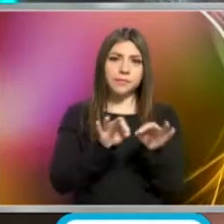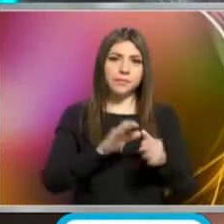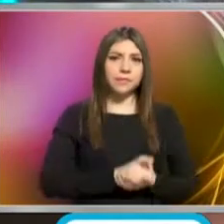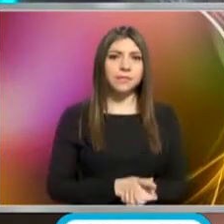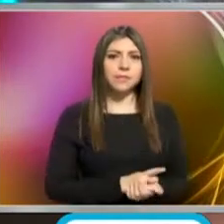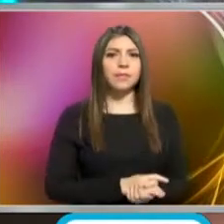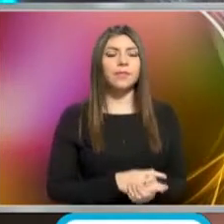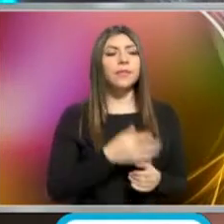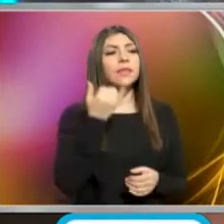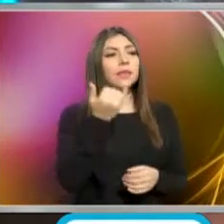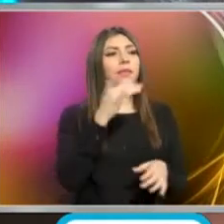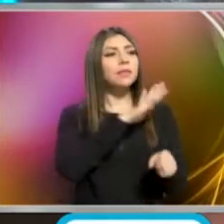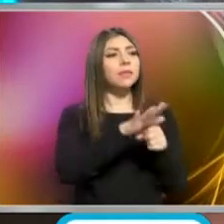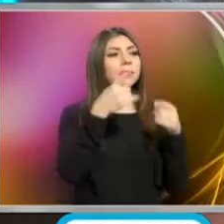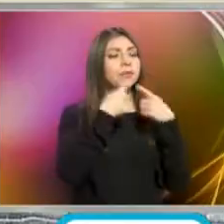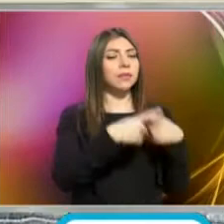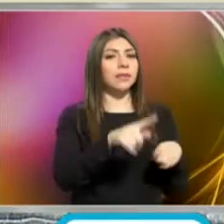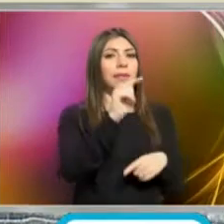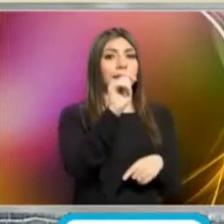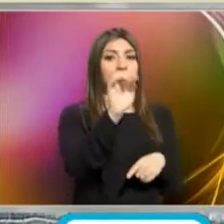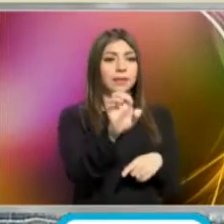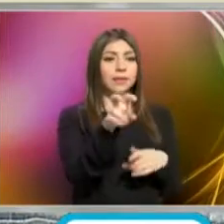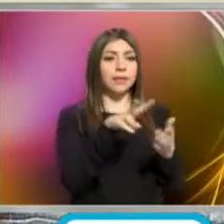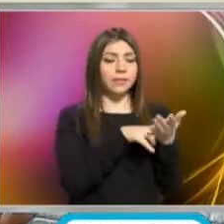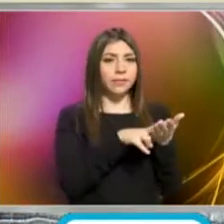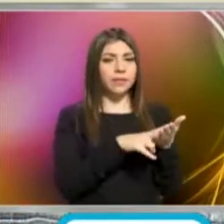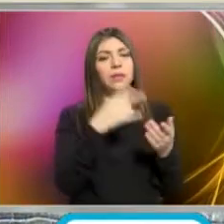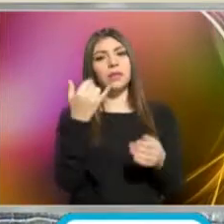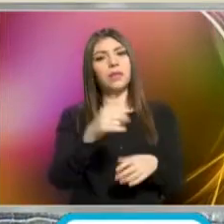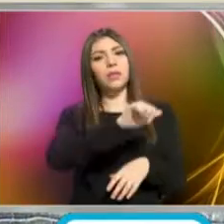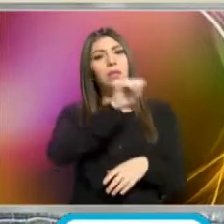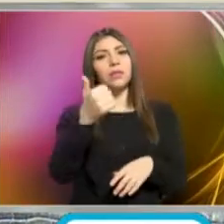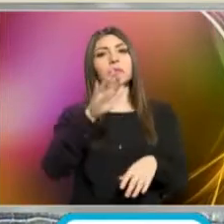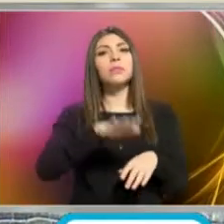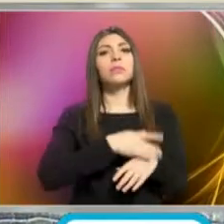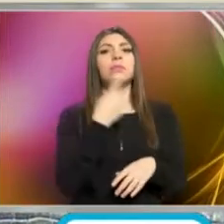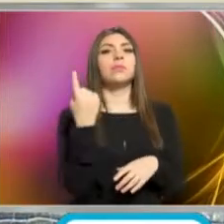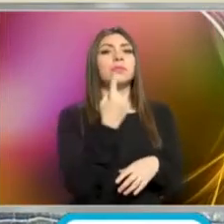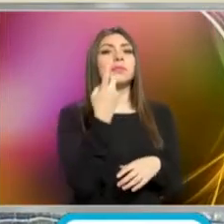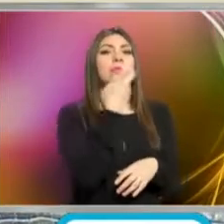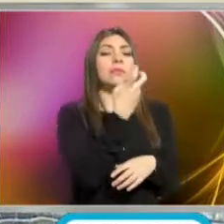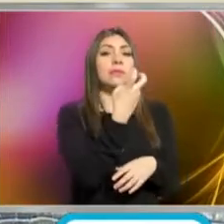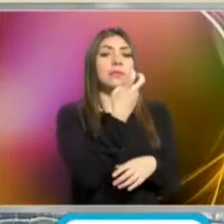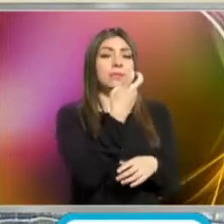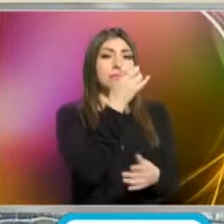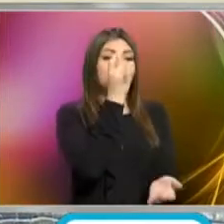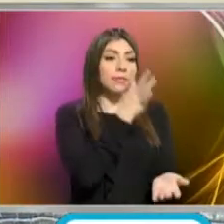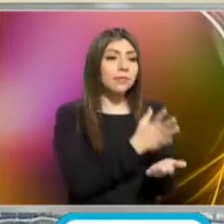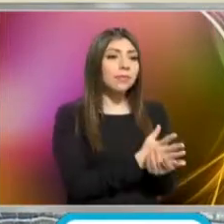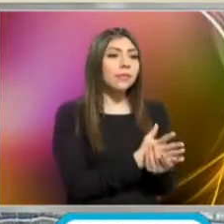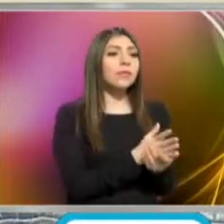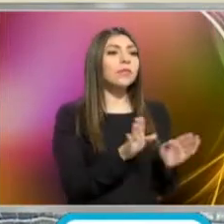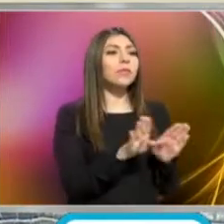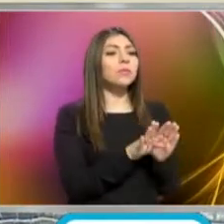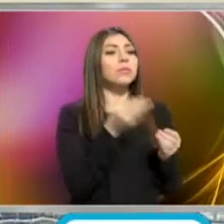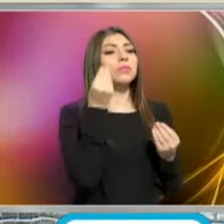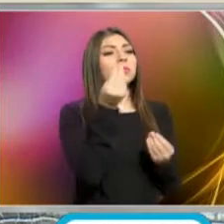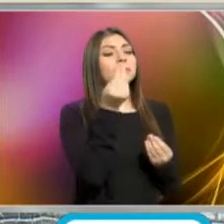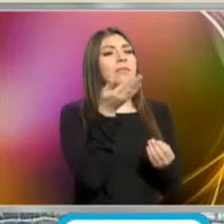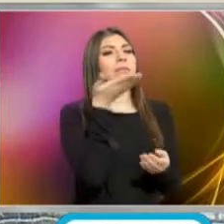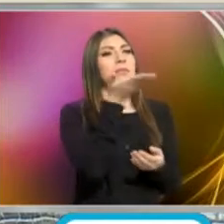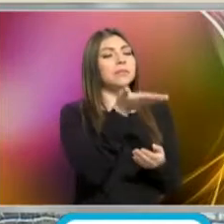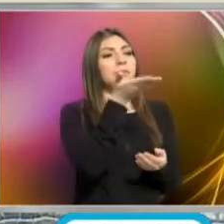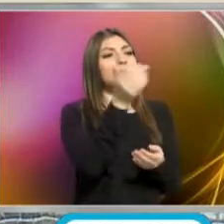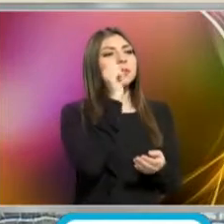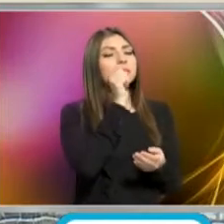la diferencia básica entre el té verde y los otros? Porque este en específico es muy solicitado